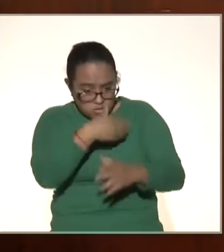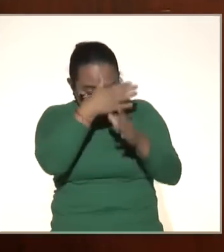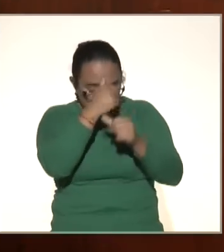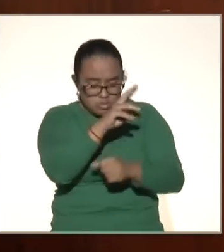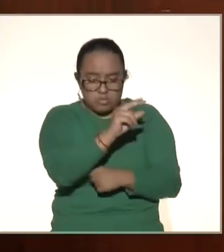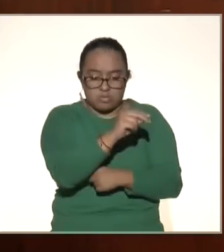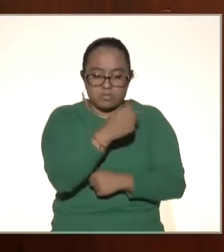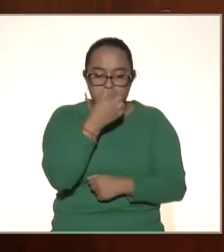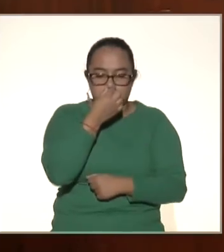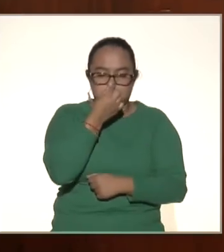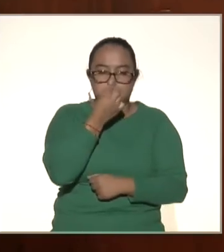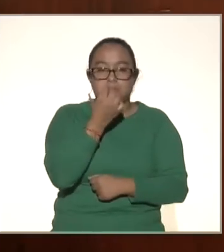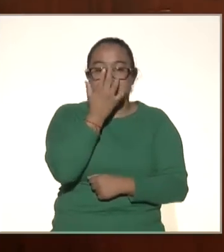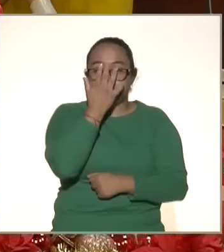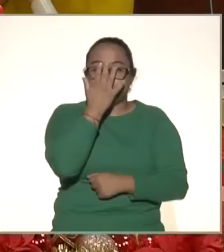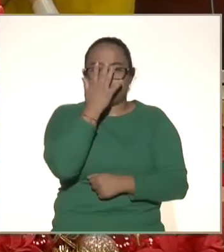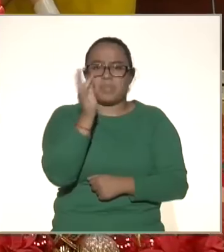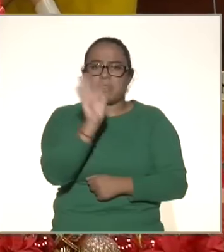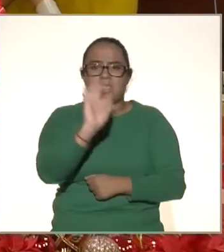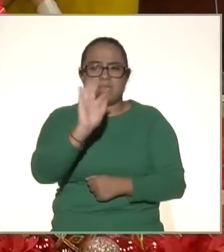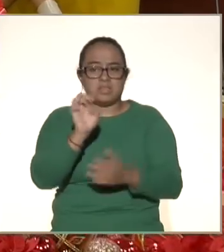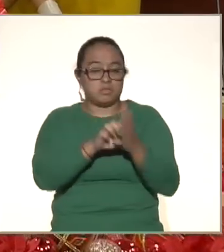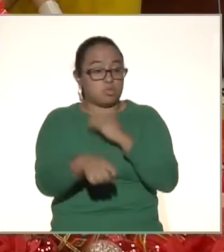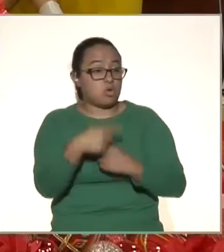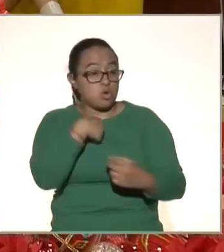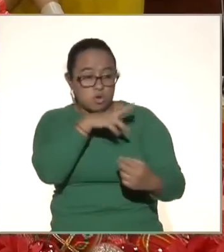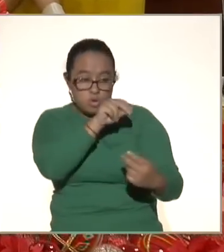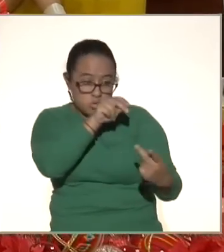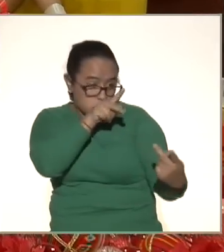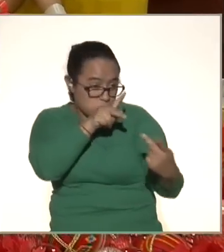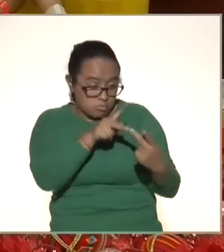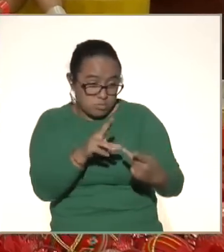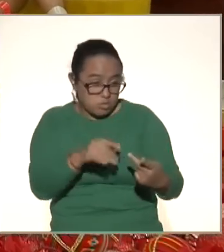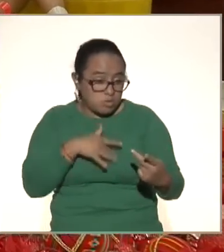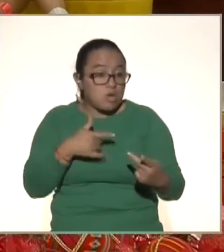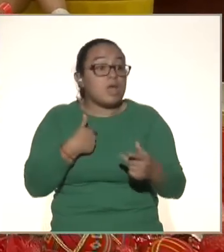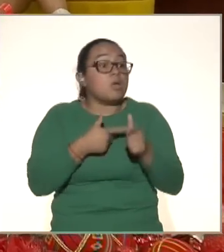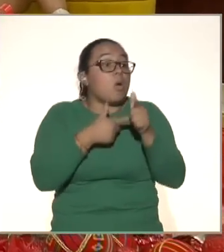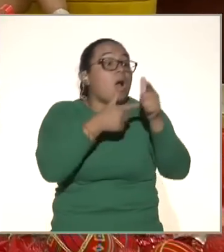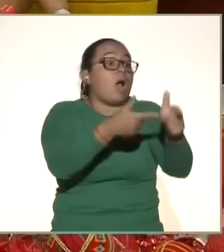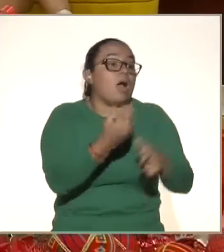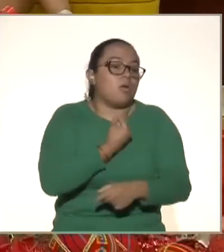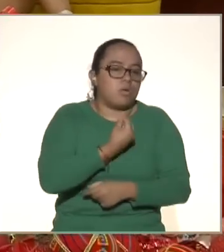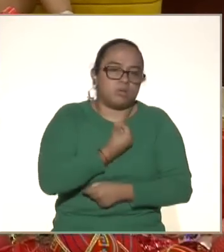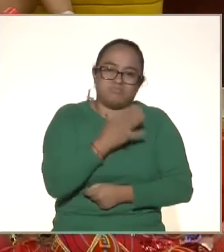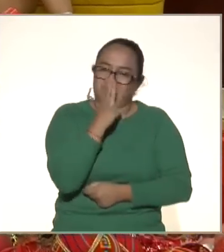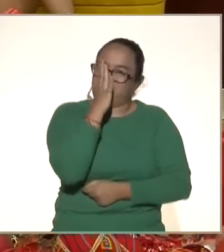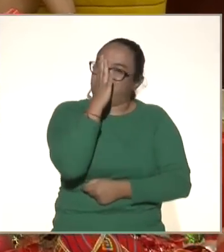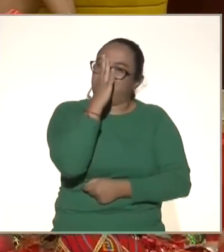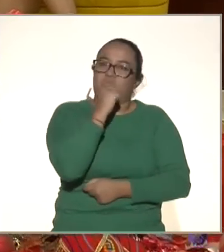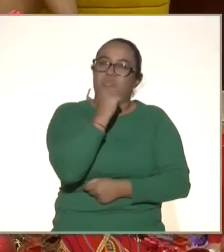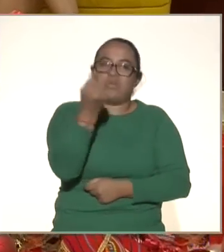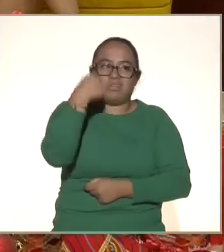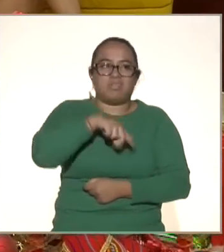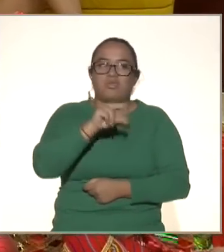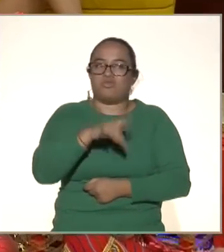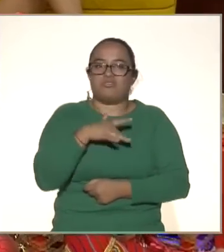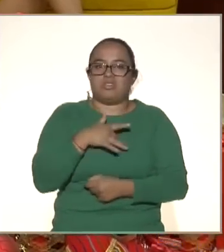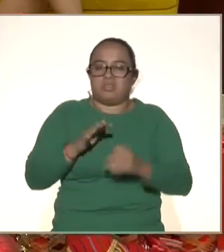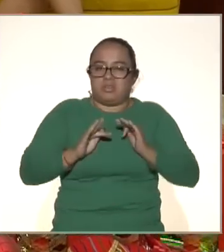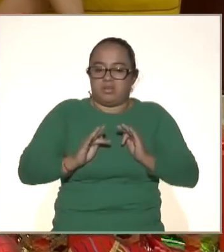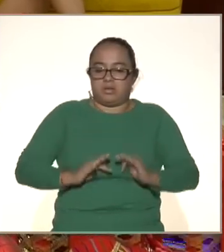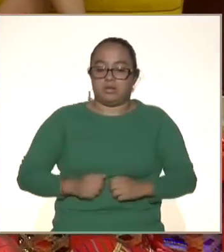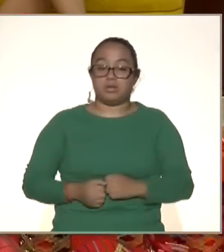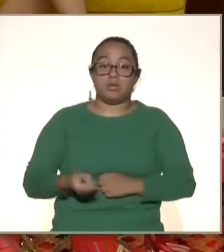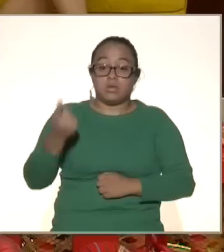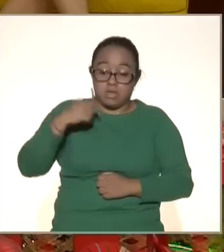propio sistema de valores, ¿no? Si tú no compartes un sistema de valores, no te puedes quedar ahí a gusto. Y no te deberías sentir